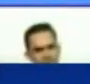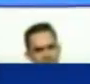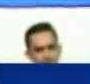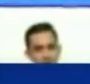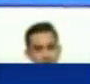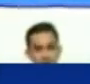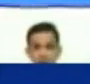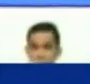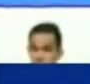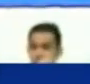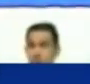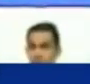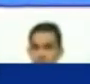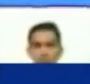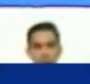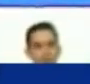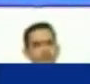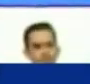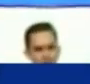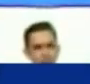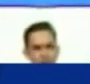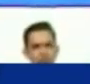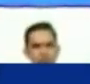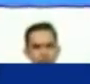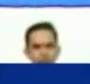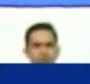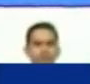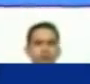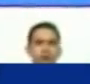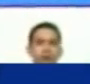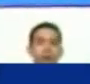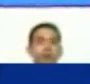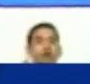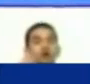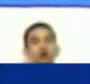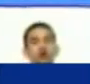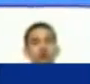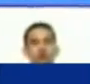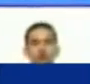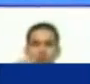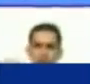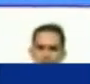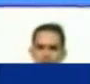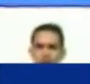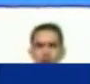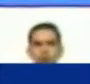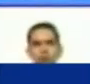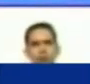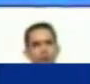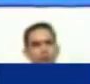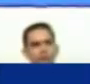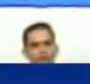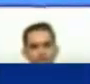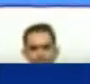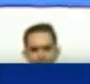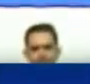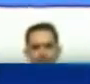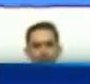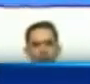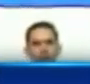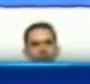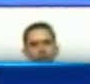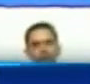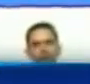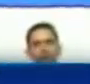internacional y las actividades de proyectos, de crédito, de